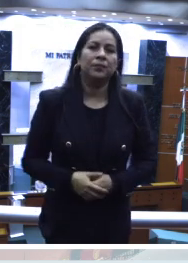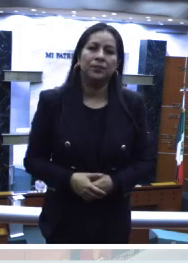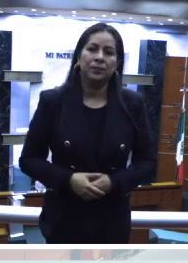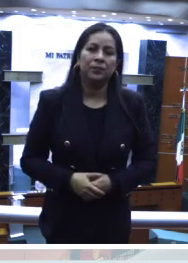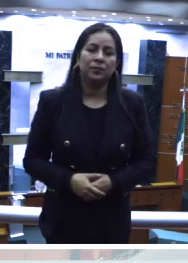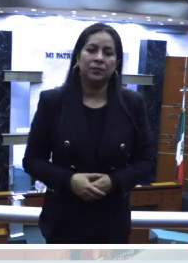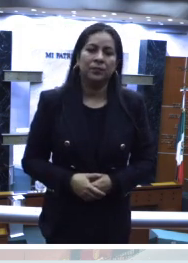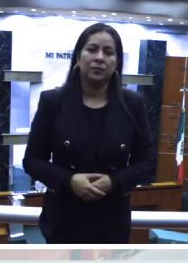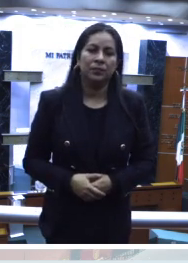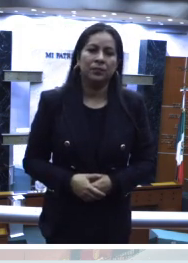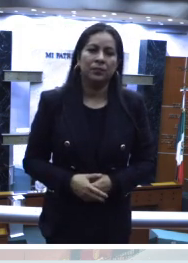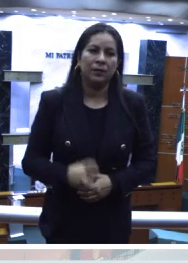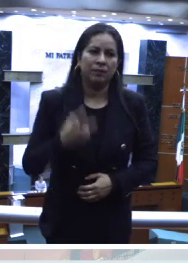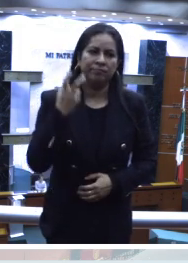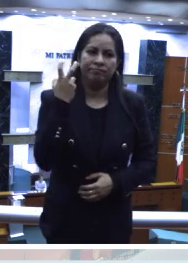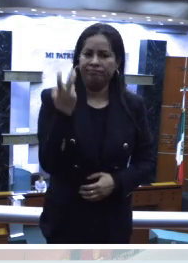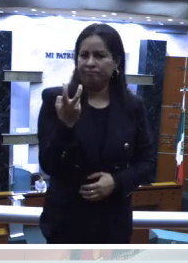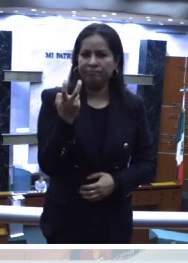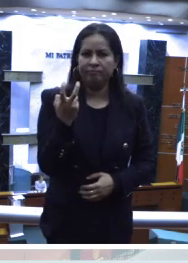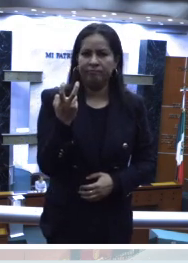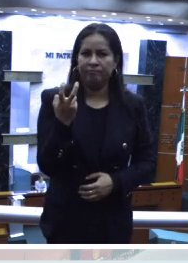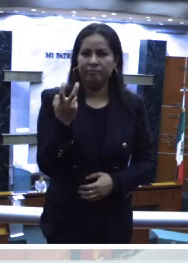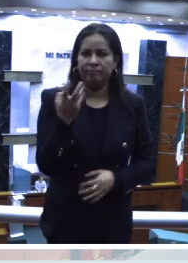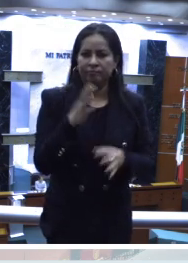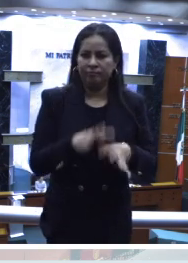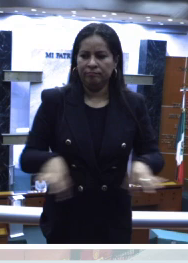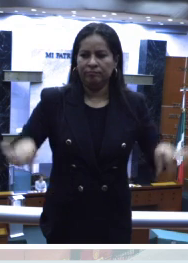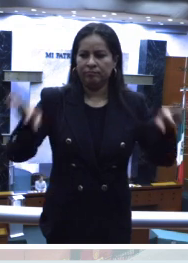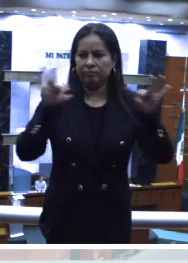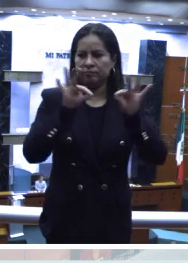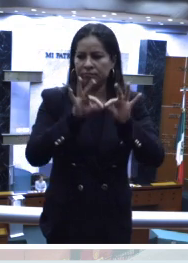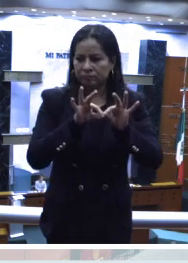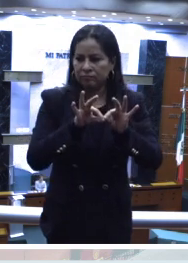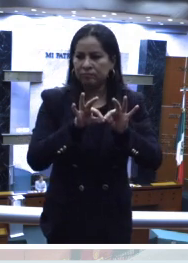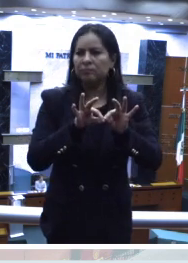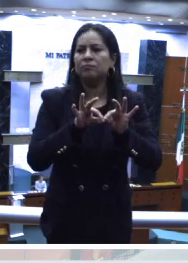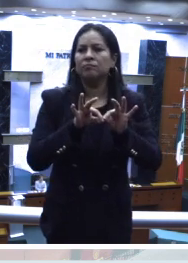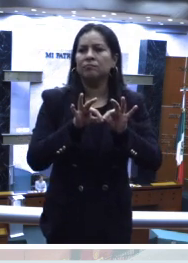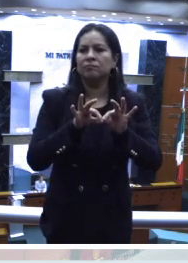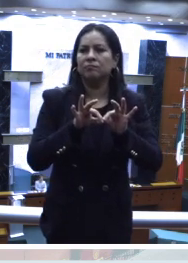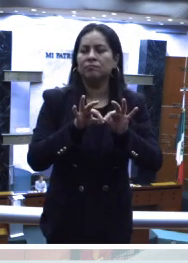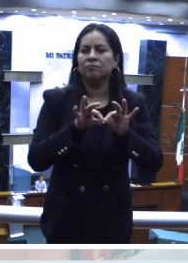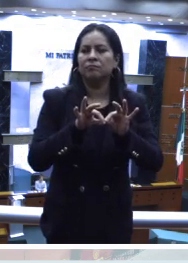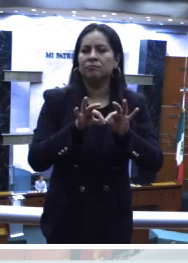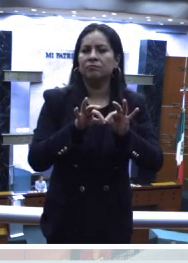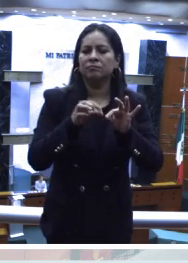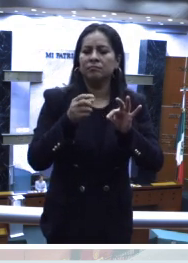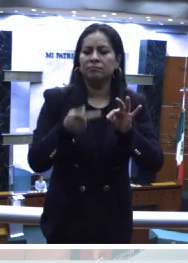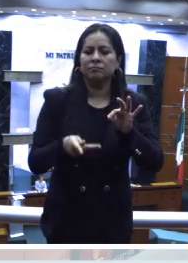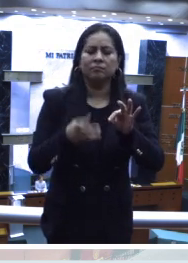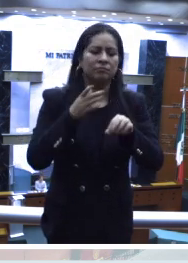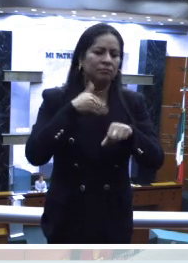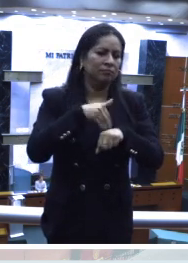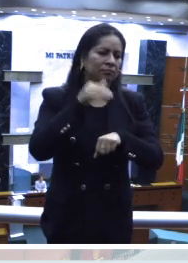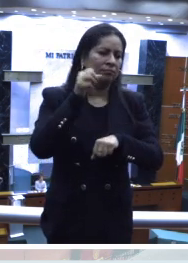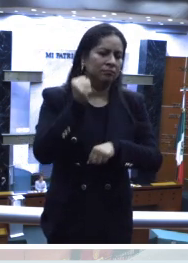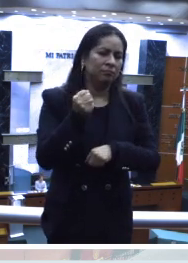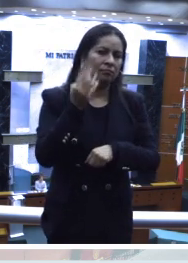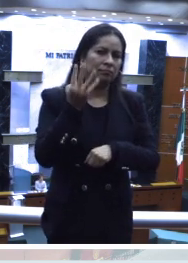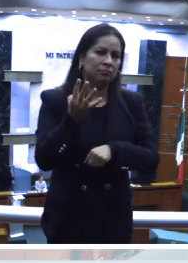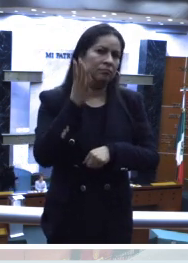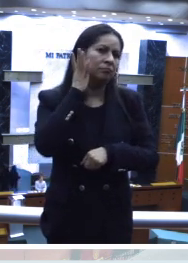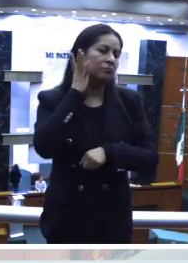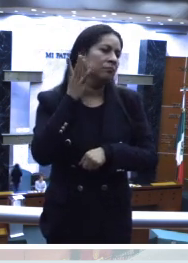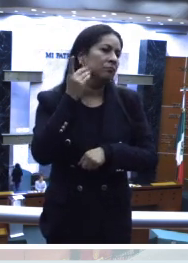en consecuencia es importante que la se cuarta legislatura